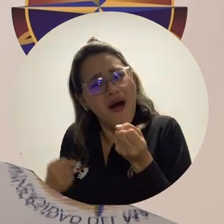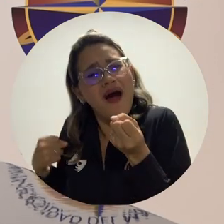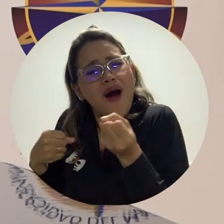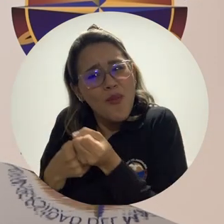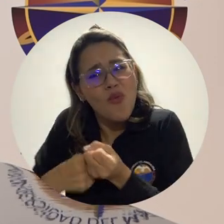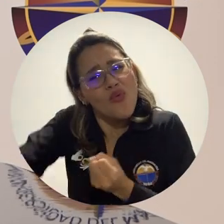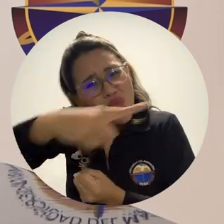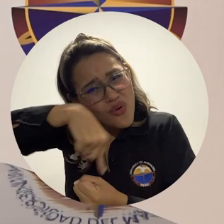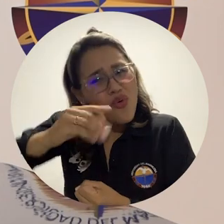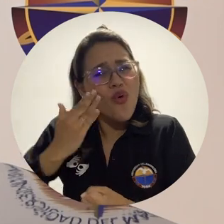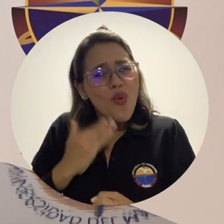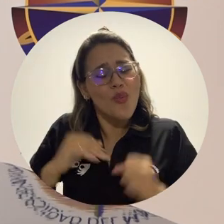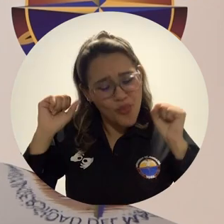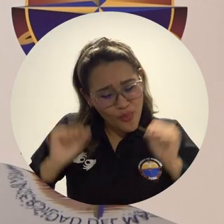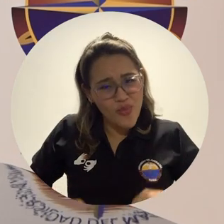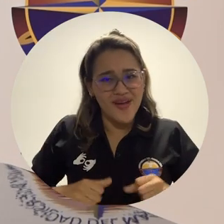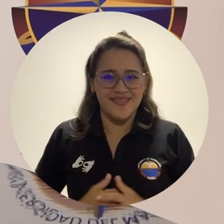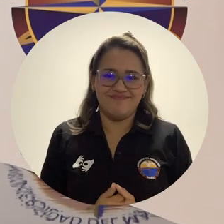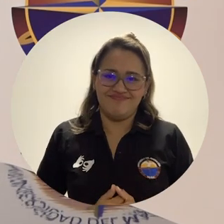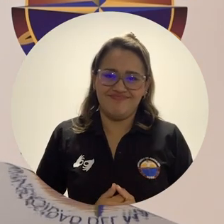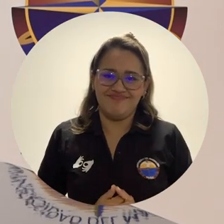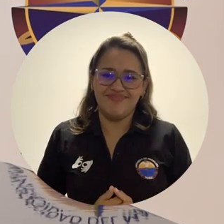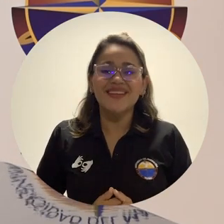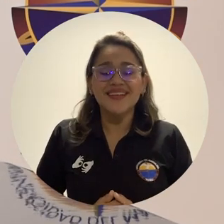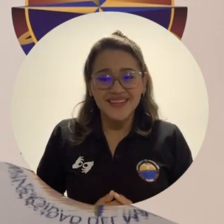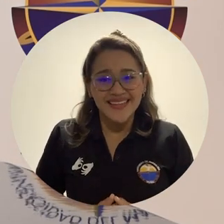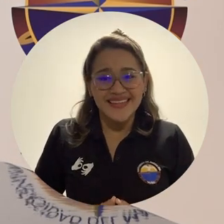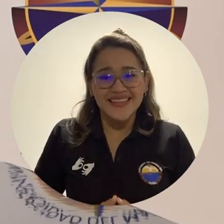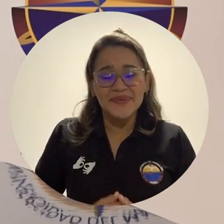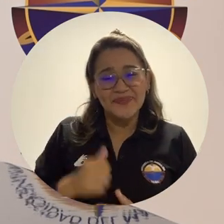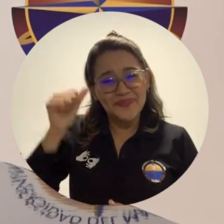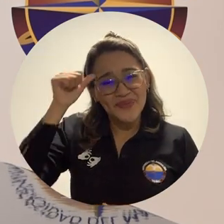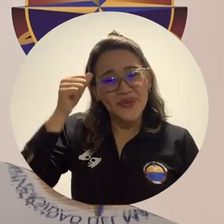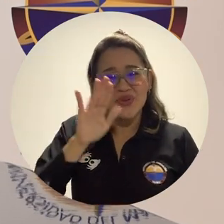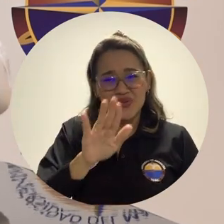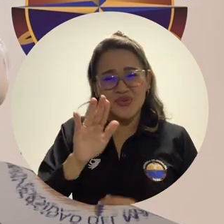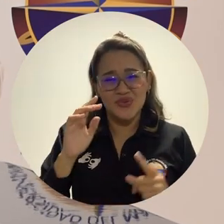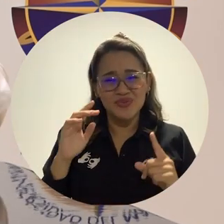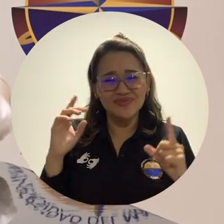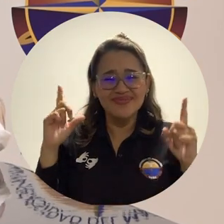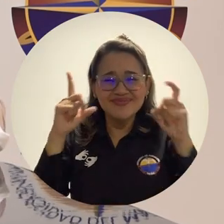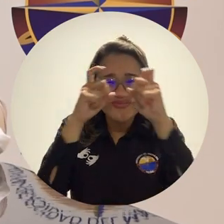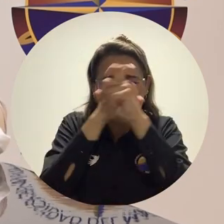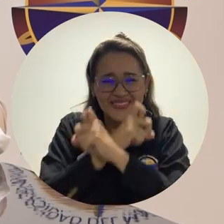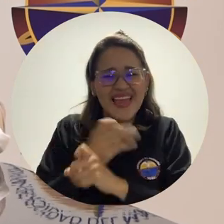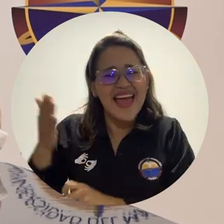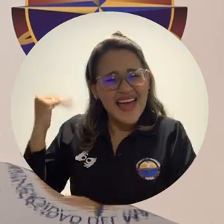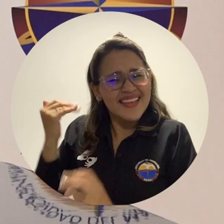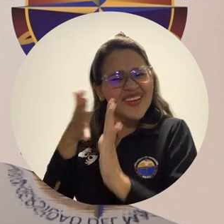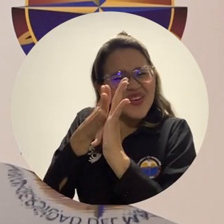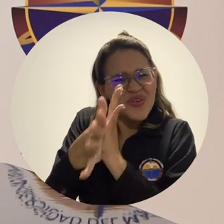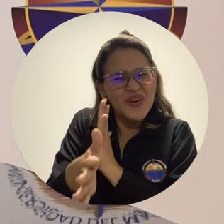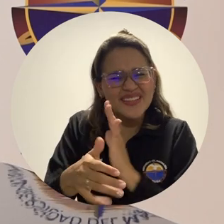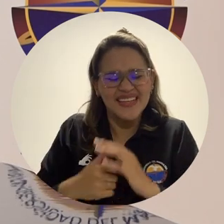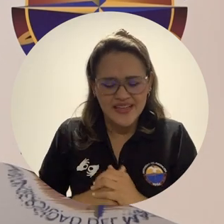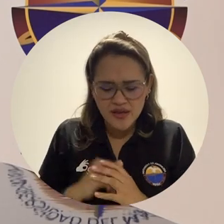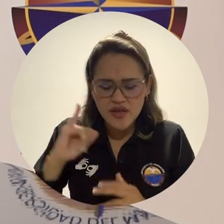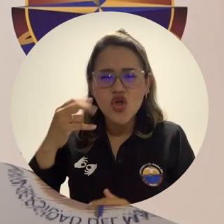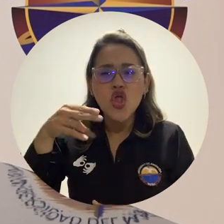punto de apoyo para nuestros jóvenes. Recordemos esa meditación que luego se dijo que era un poema